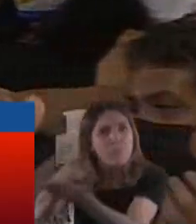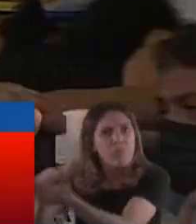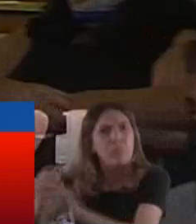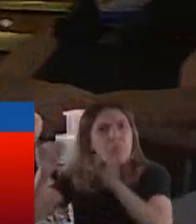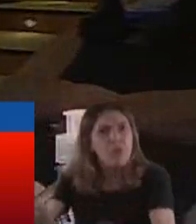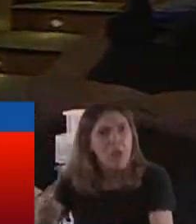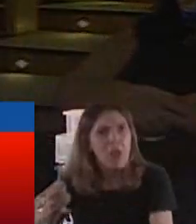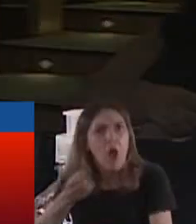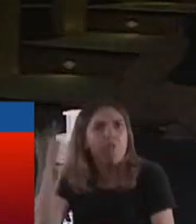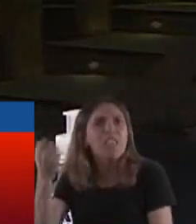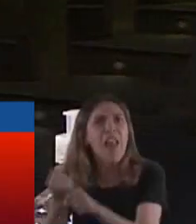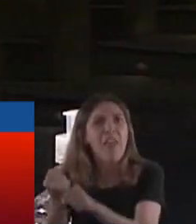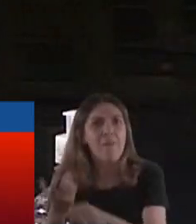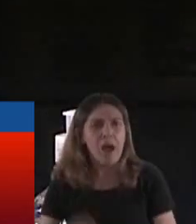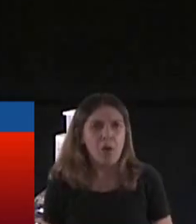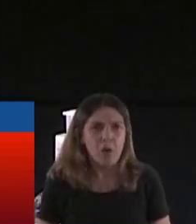todos hacen.